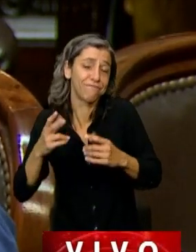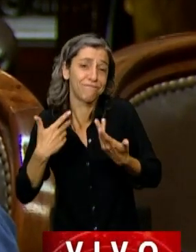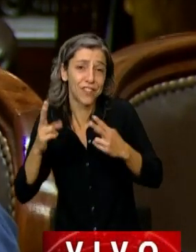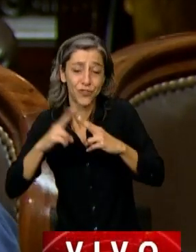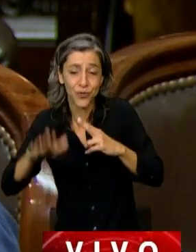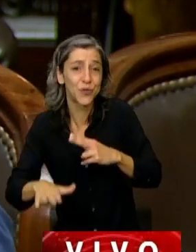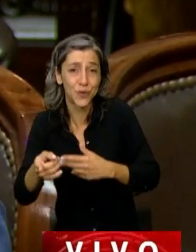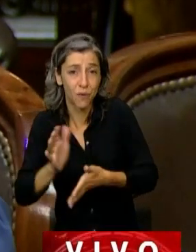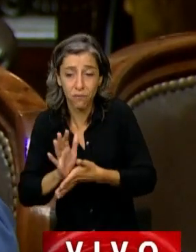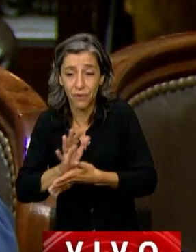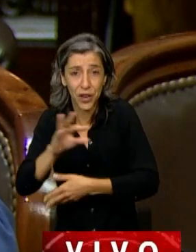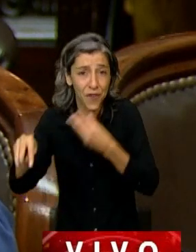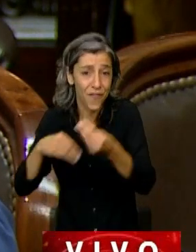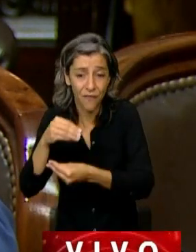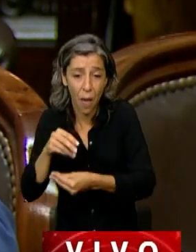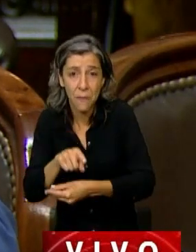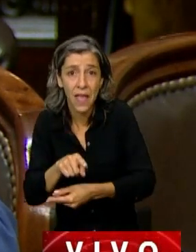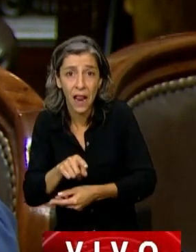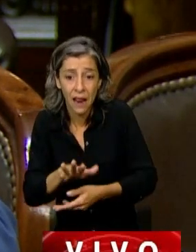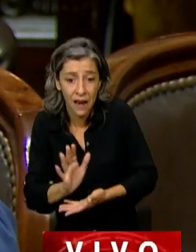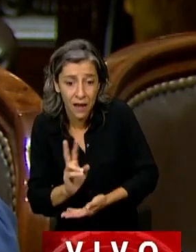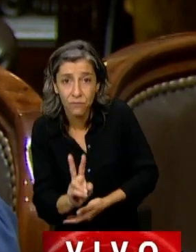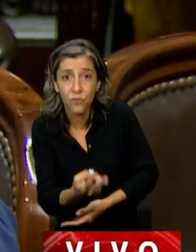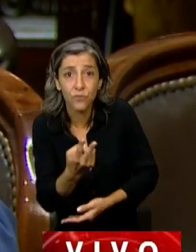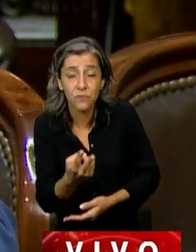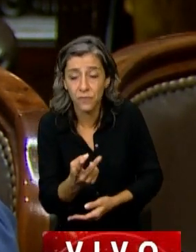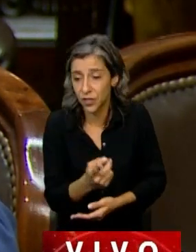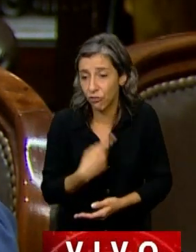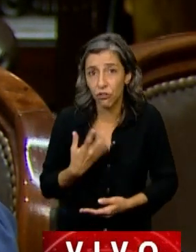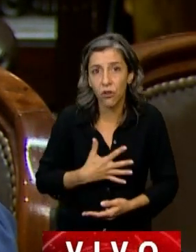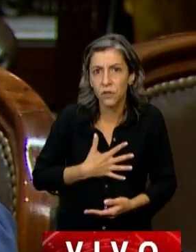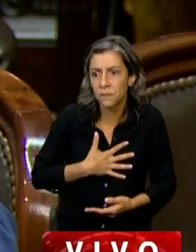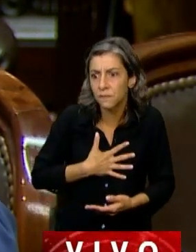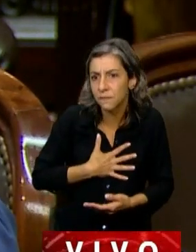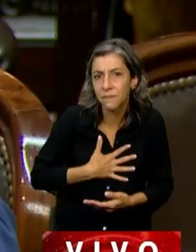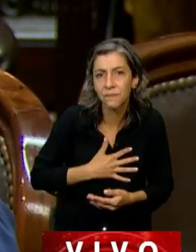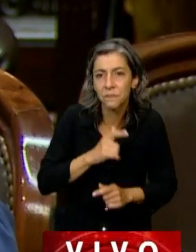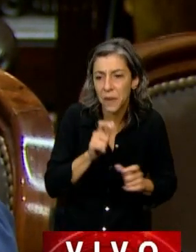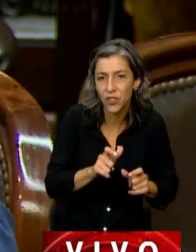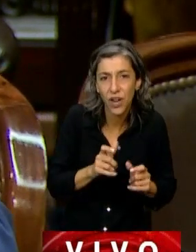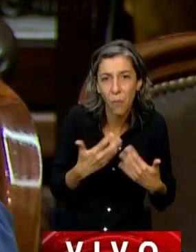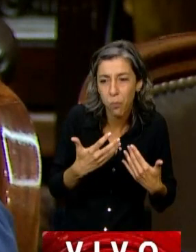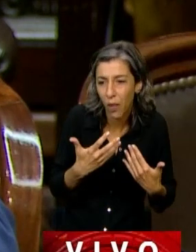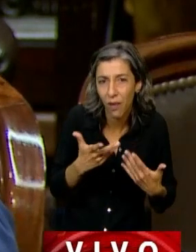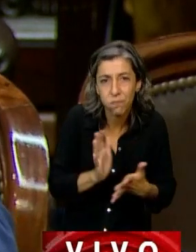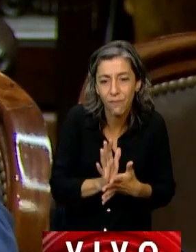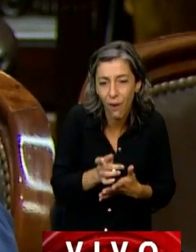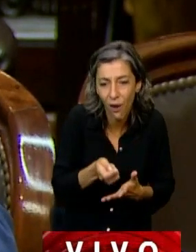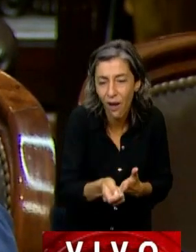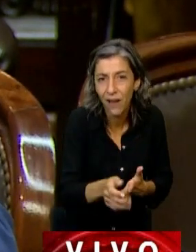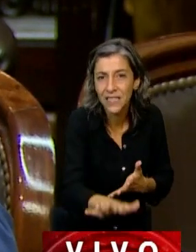nos revuelve el estómago, pensar cómo personas pueden hacer semejante